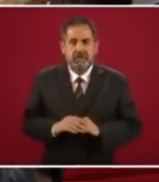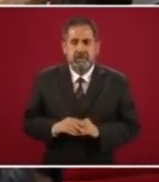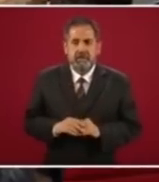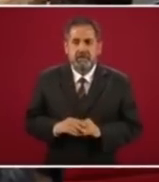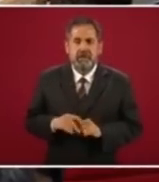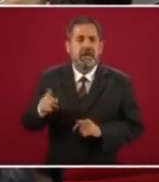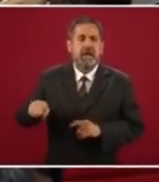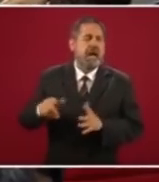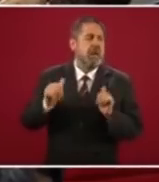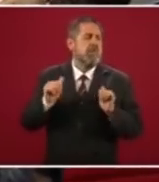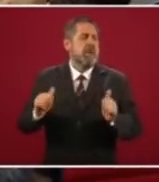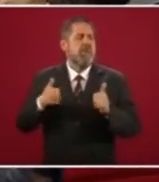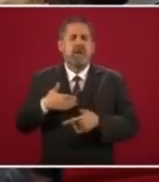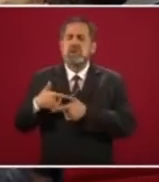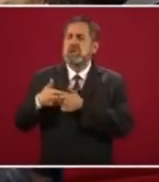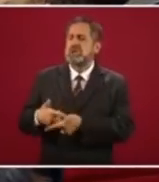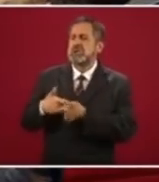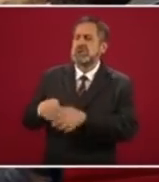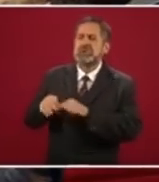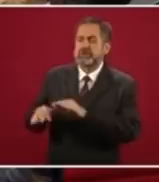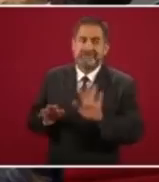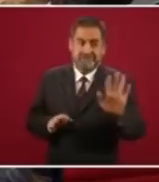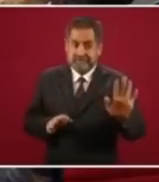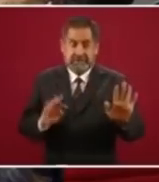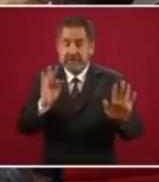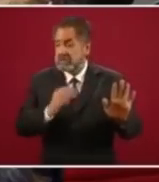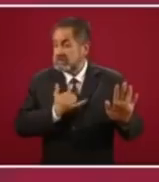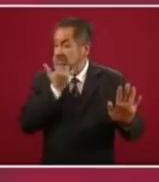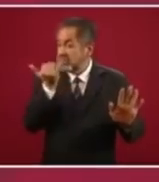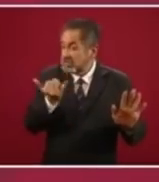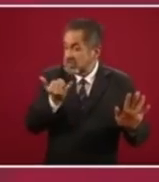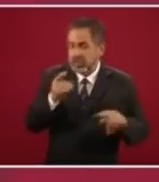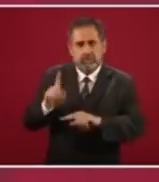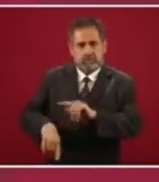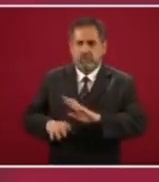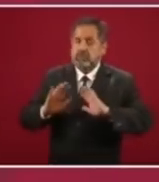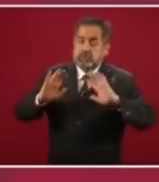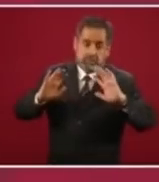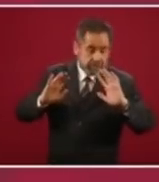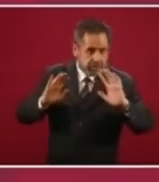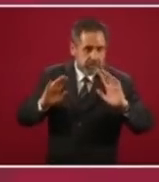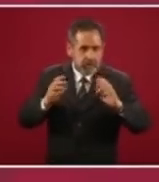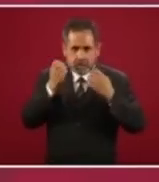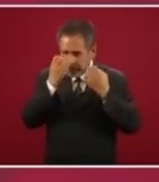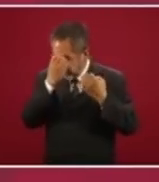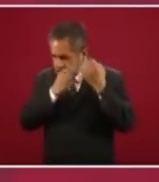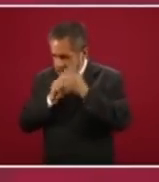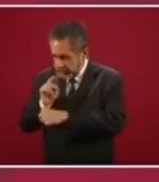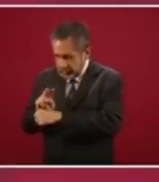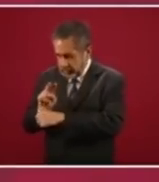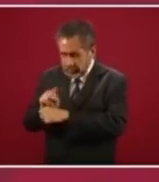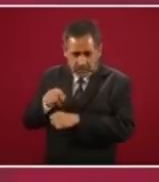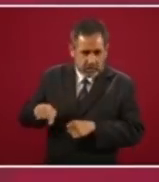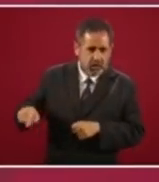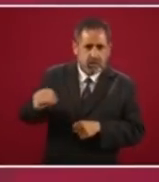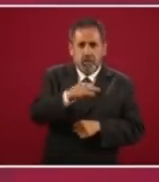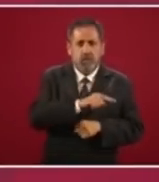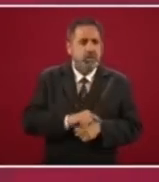está confiado de los que tienen responsabilidad de